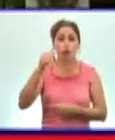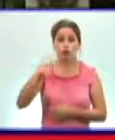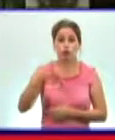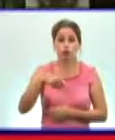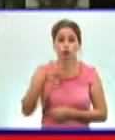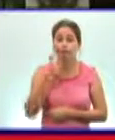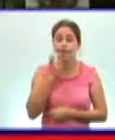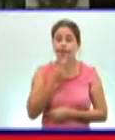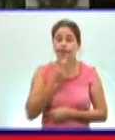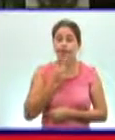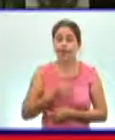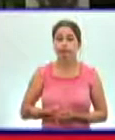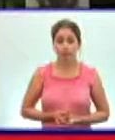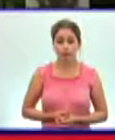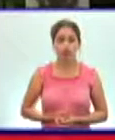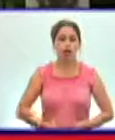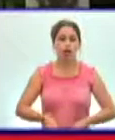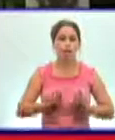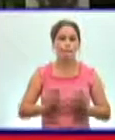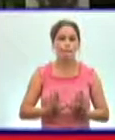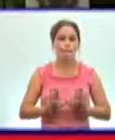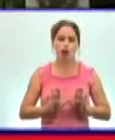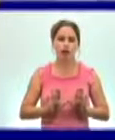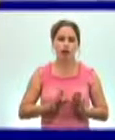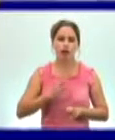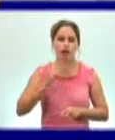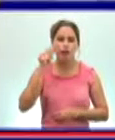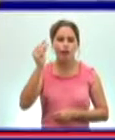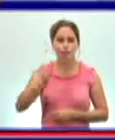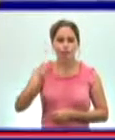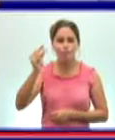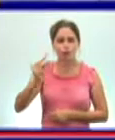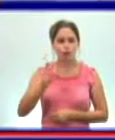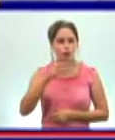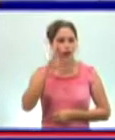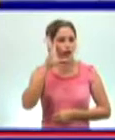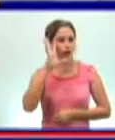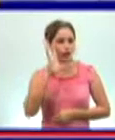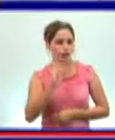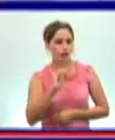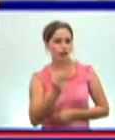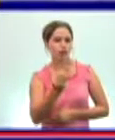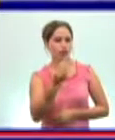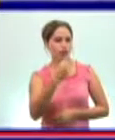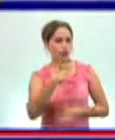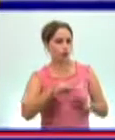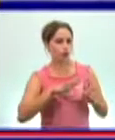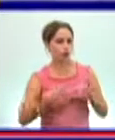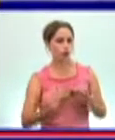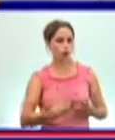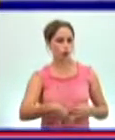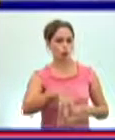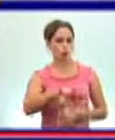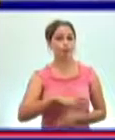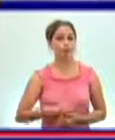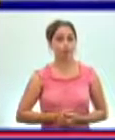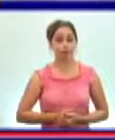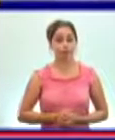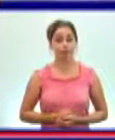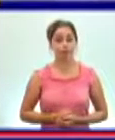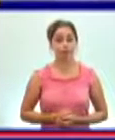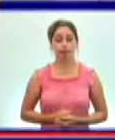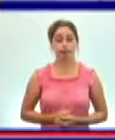martiana. Hay que esperar que hayan penetrado en las muchedumbres. Y termina relacionando las ideas con